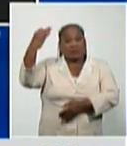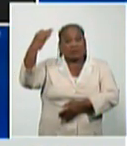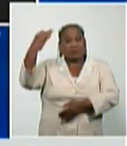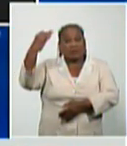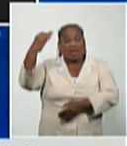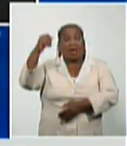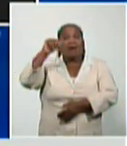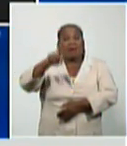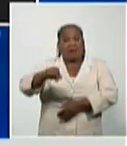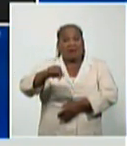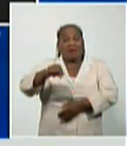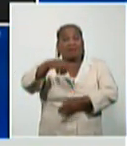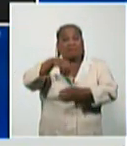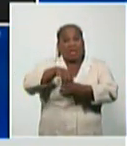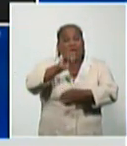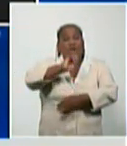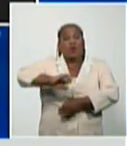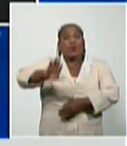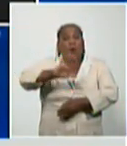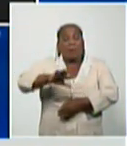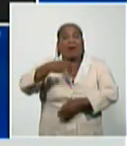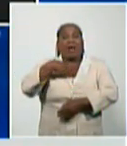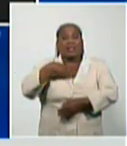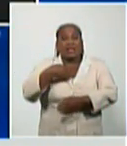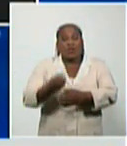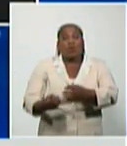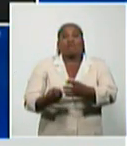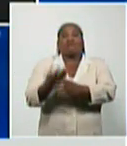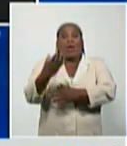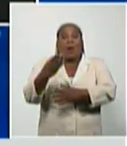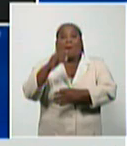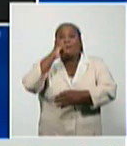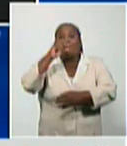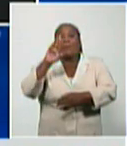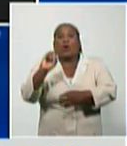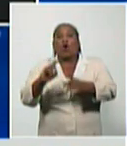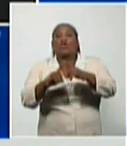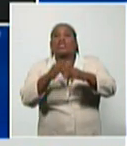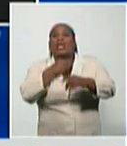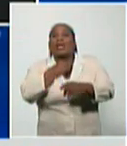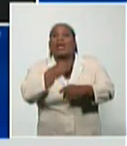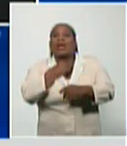un rebrote, como ellos mismos han llamado, con